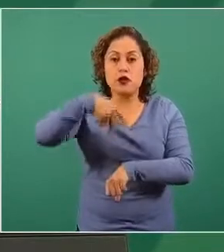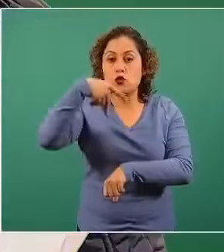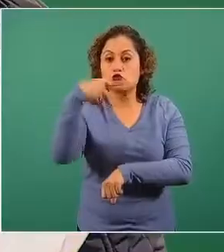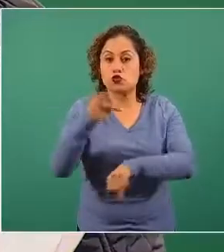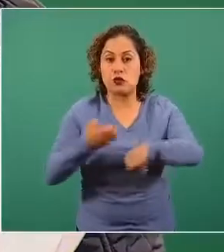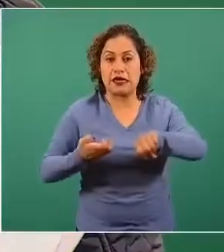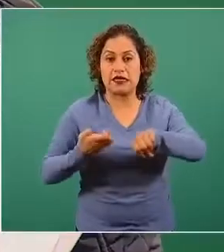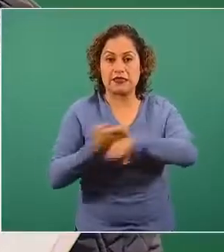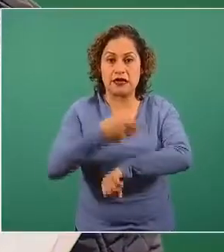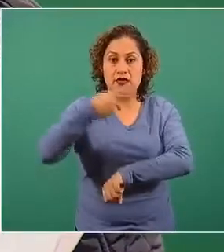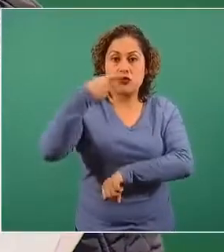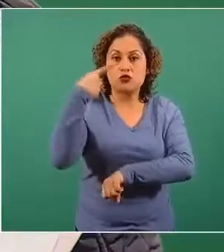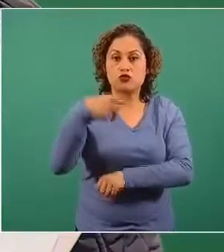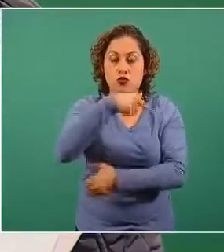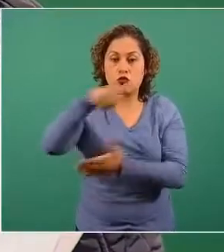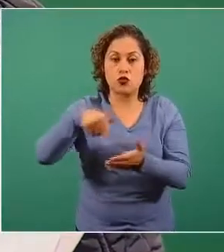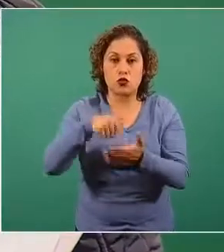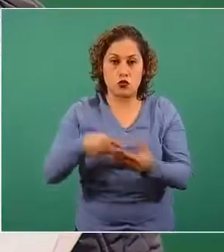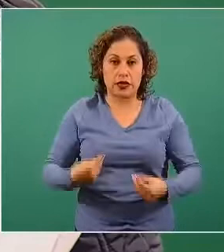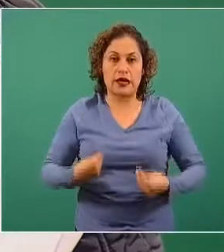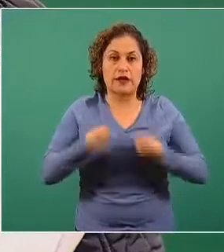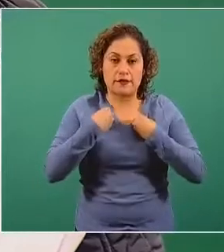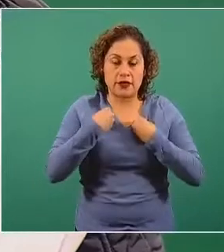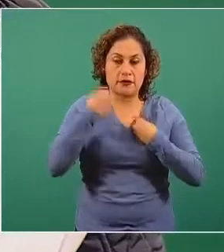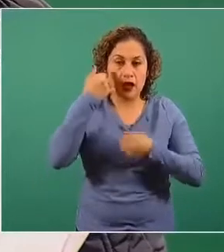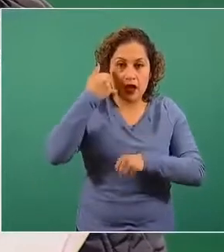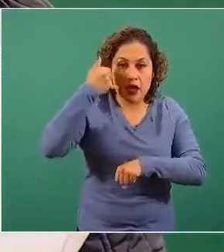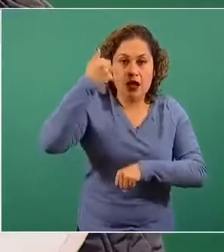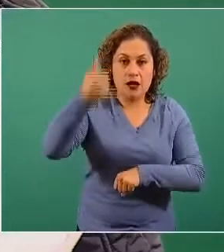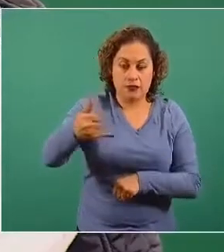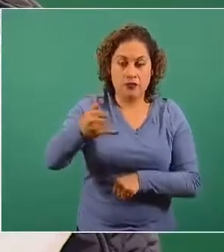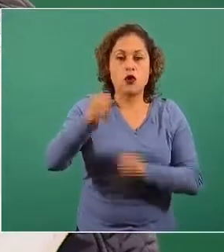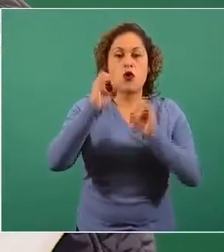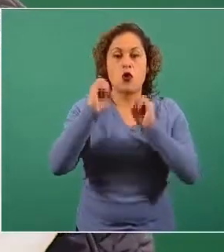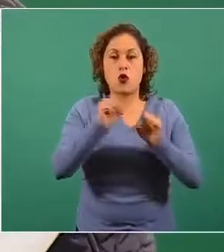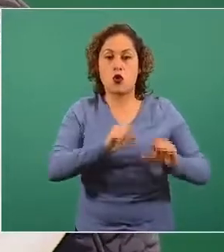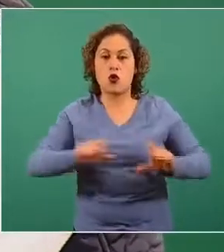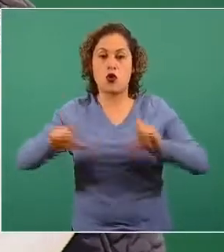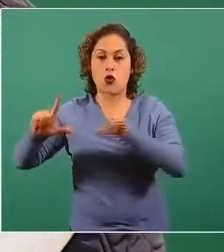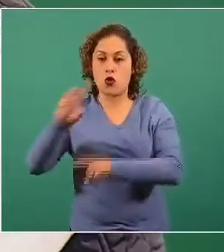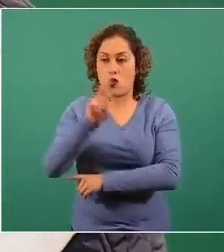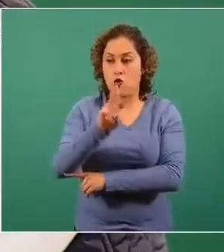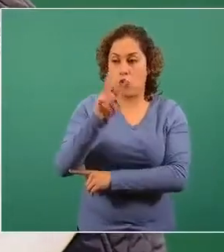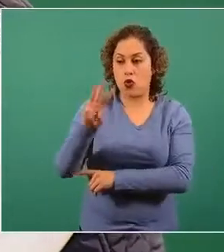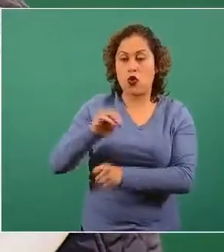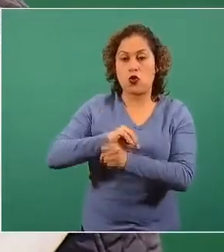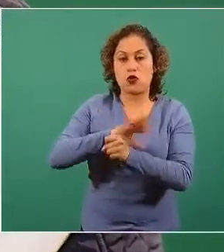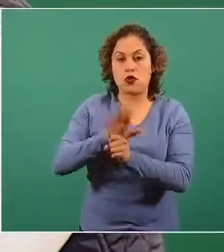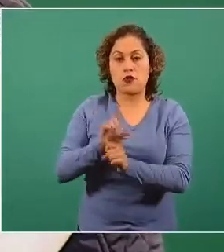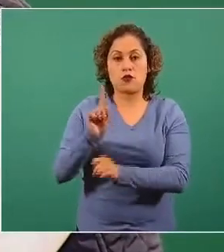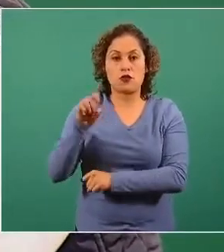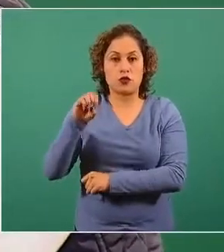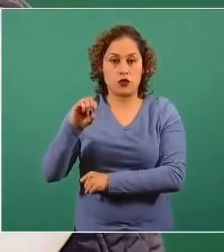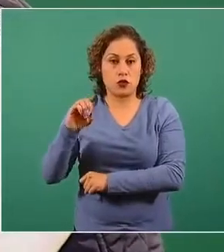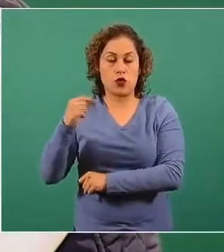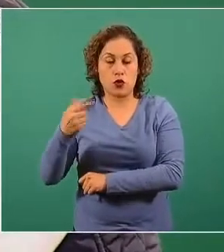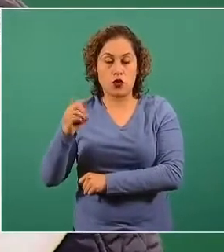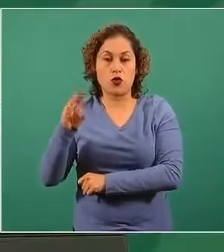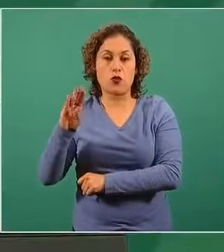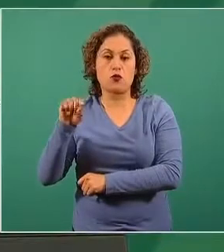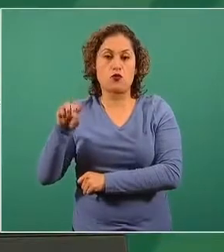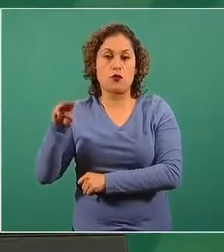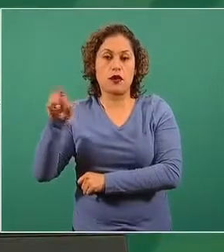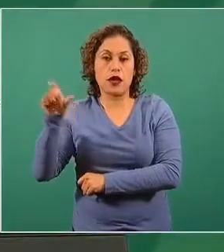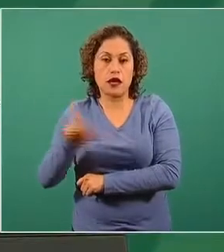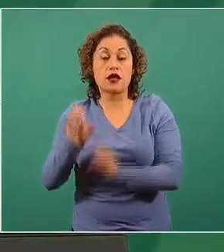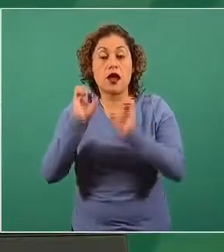vive, en coronavirus.gov.mx o en alguna de las páginas de los gobiernos estatales,